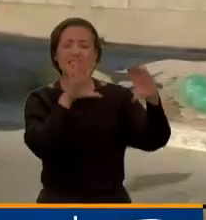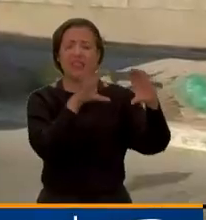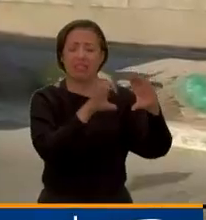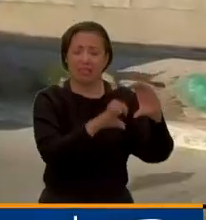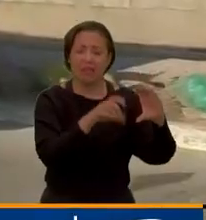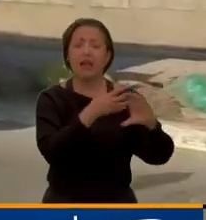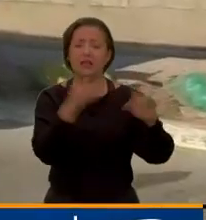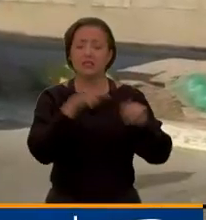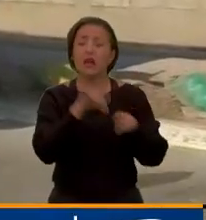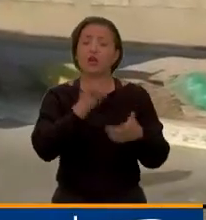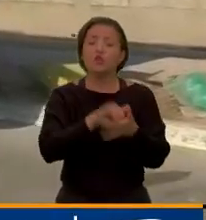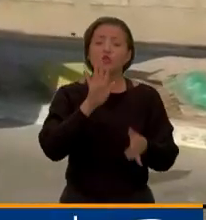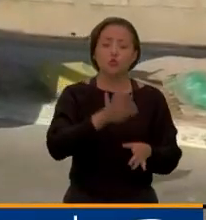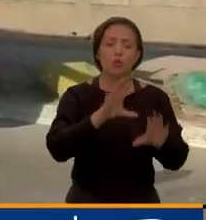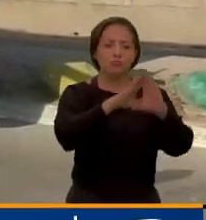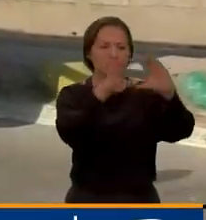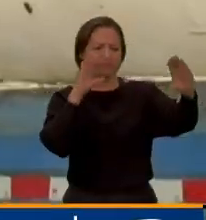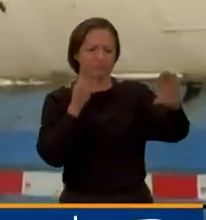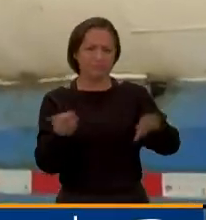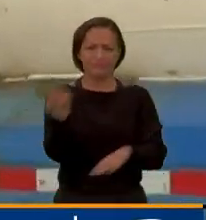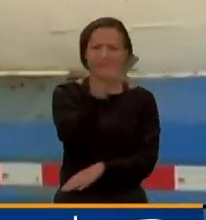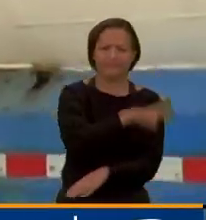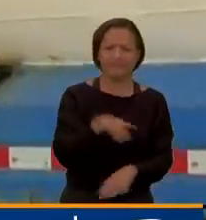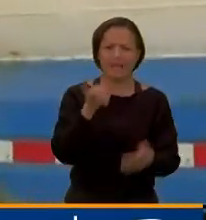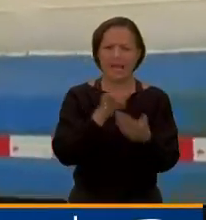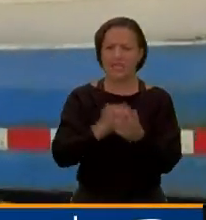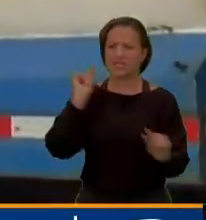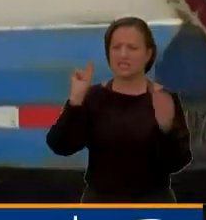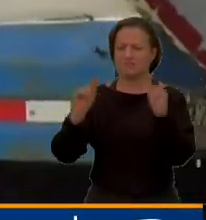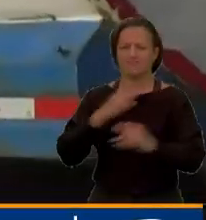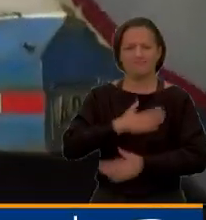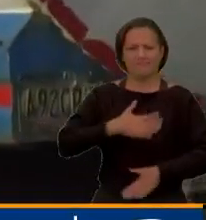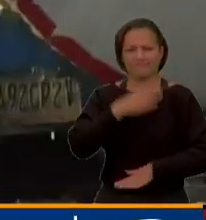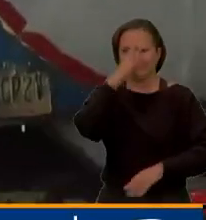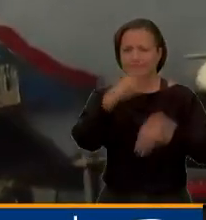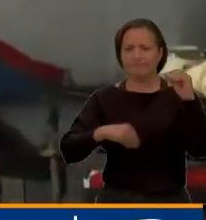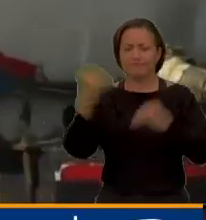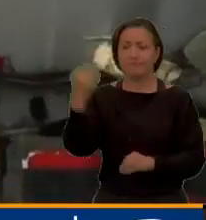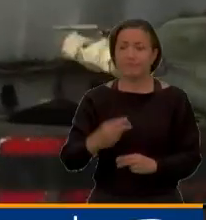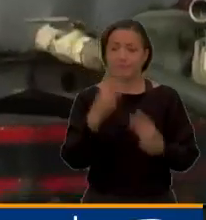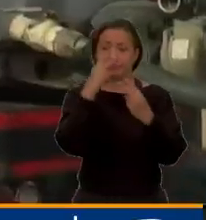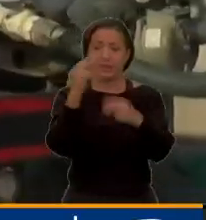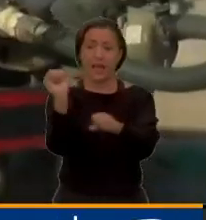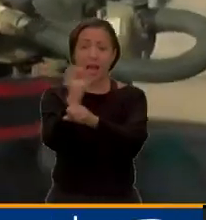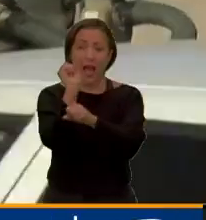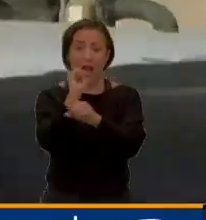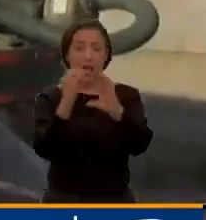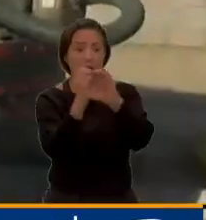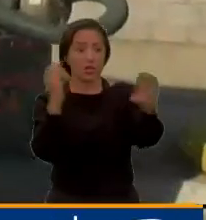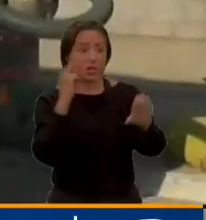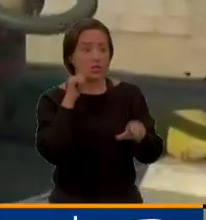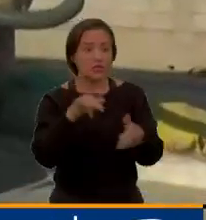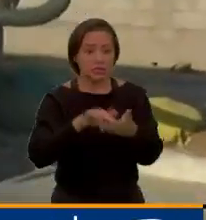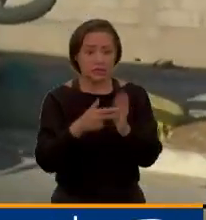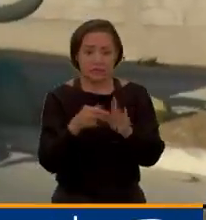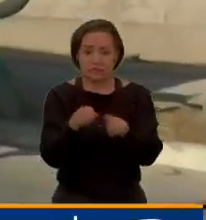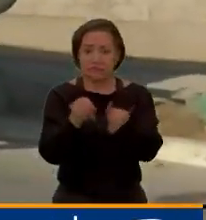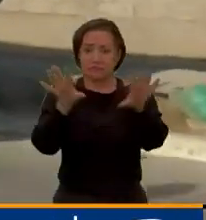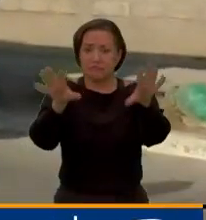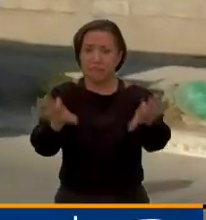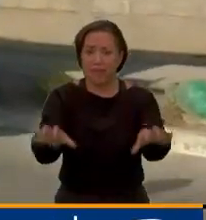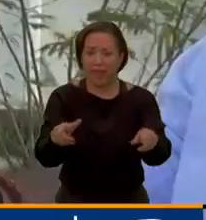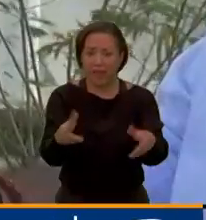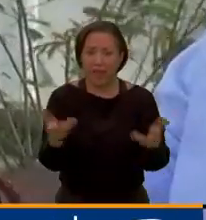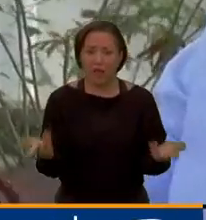estos carrotanques, lo cual generó todo tipo de inconformidad. Veo unos carros viejos, veo unos carros